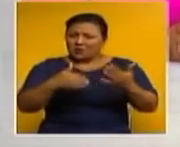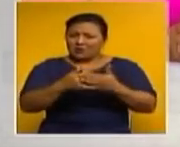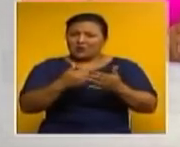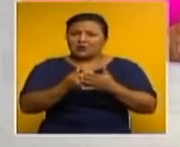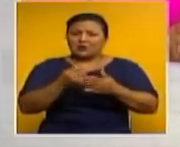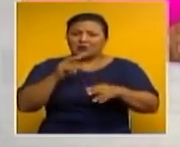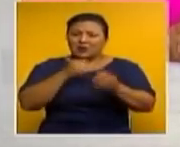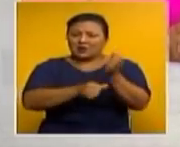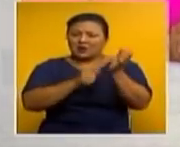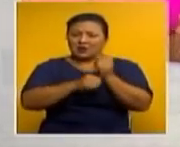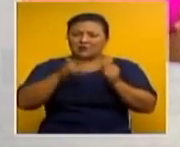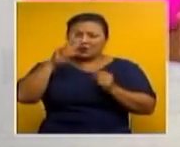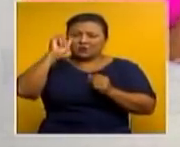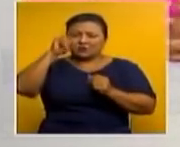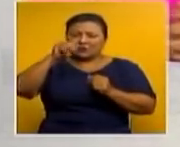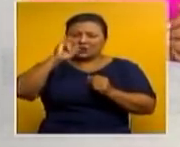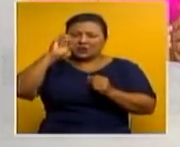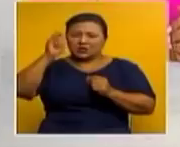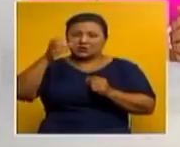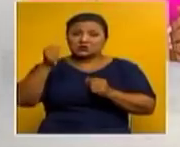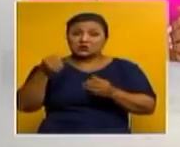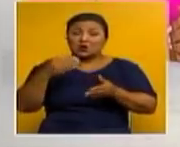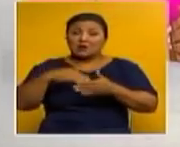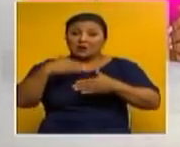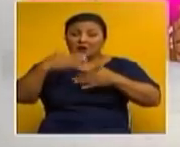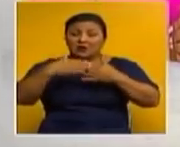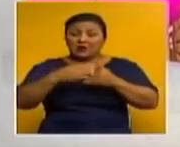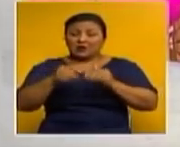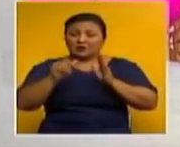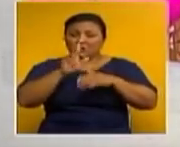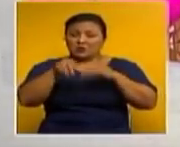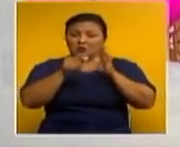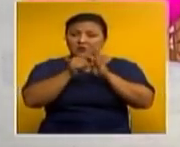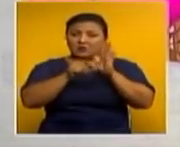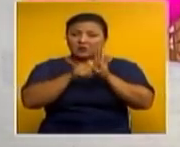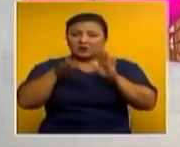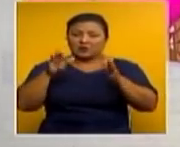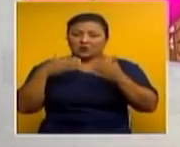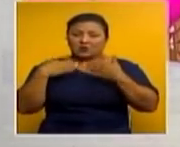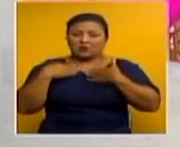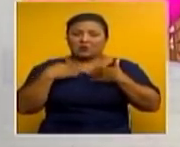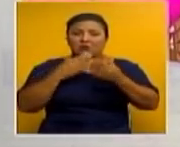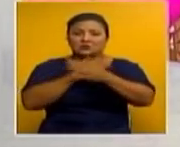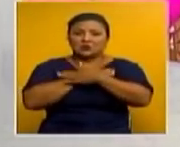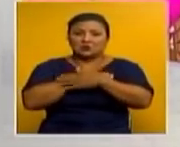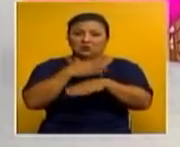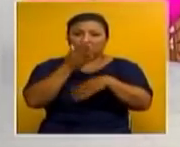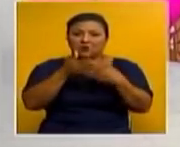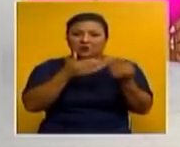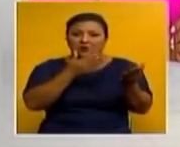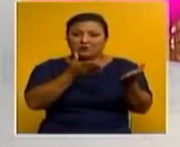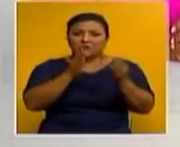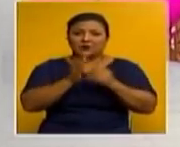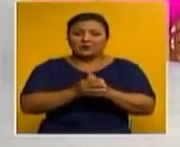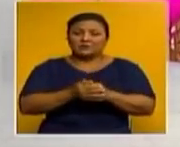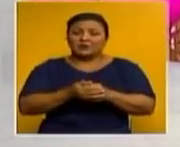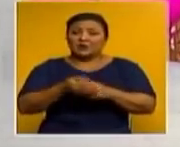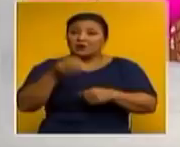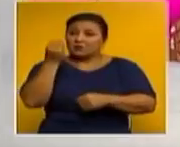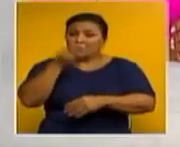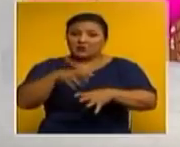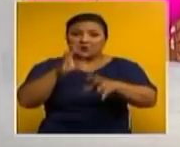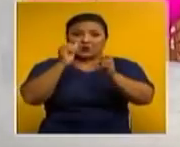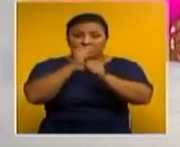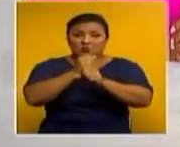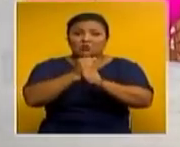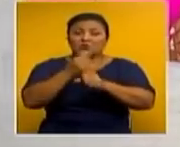hermanos Vinicio y Fernando Alvarado. En breve les tendremos los detalles. En Guayaquil saludamos a Verónica Landeta. Verónica. Rommel, amigos televidentes, muy